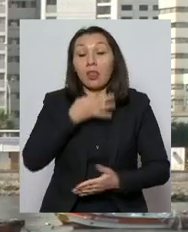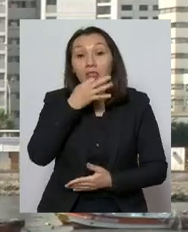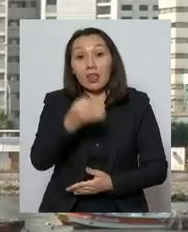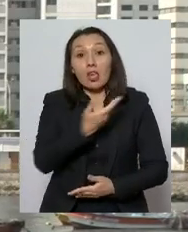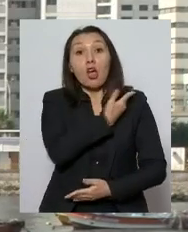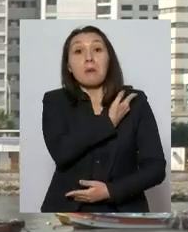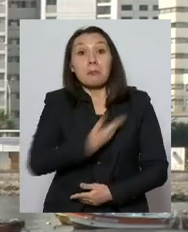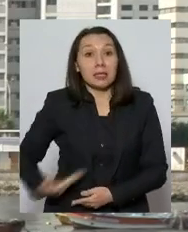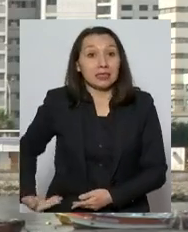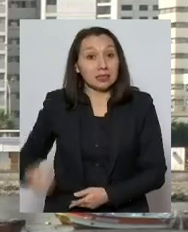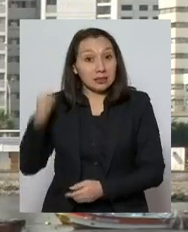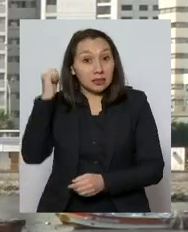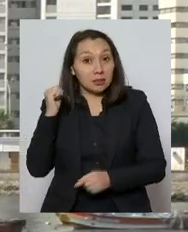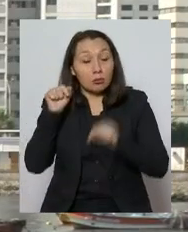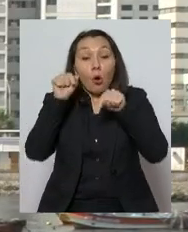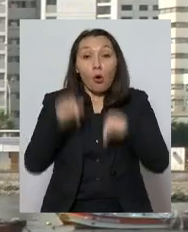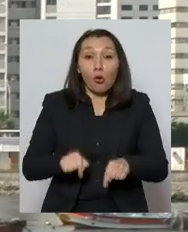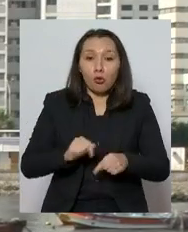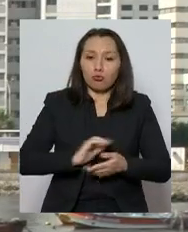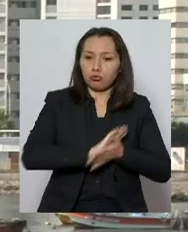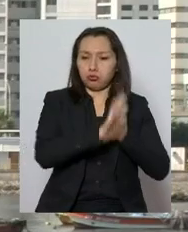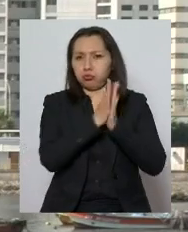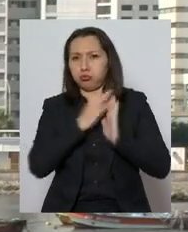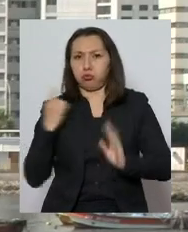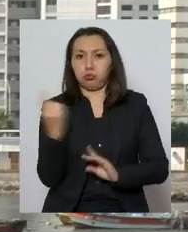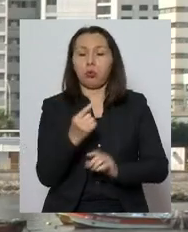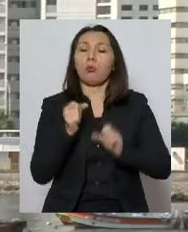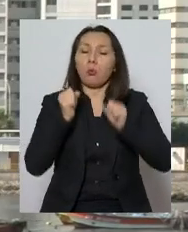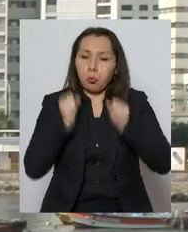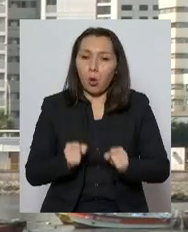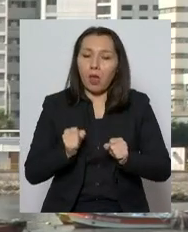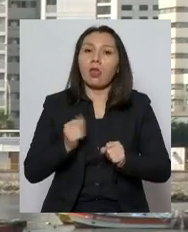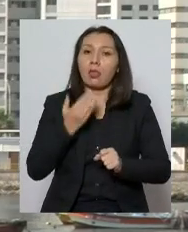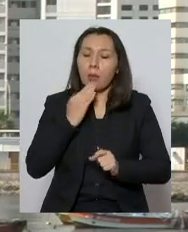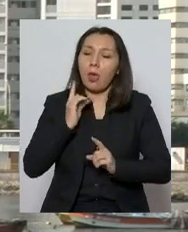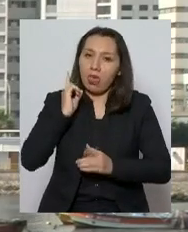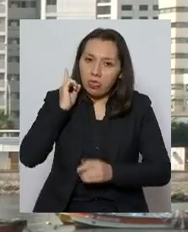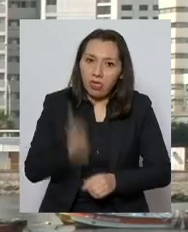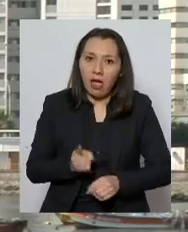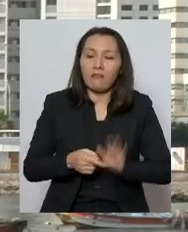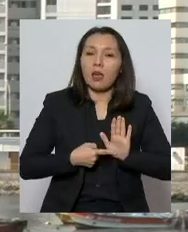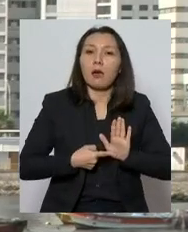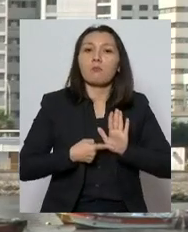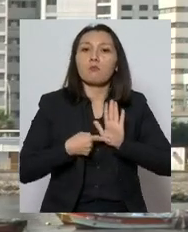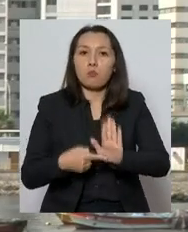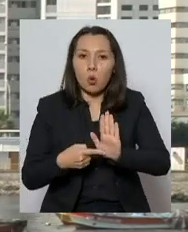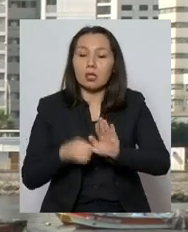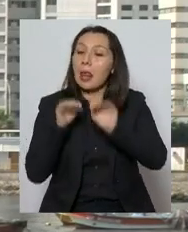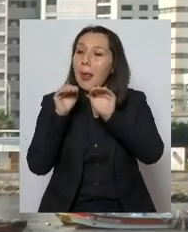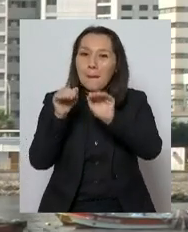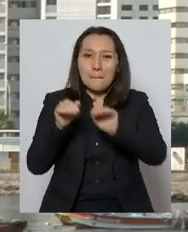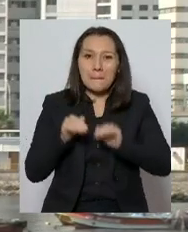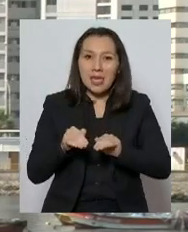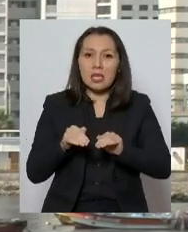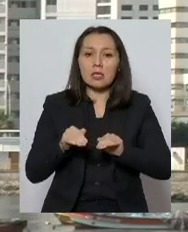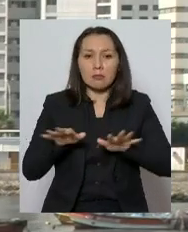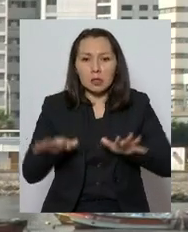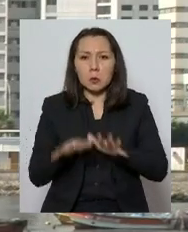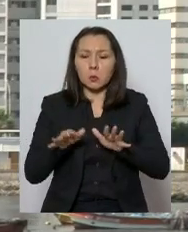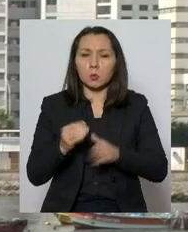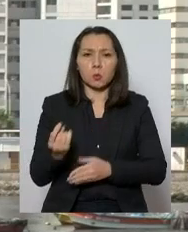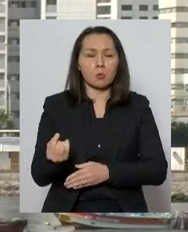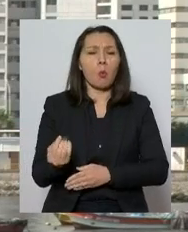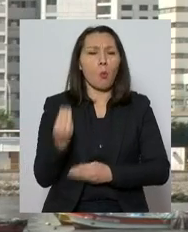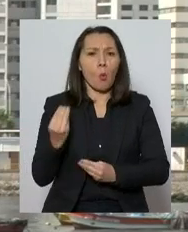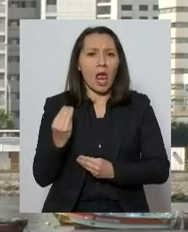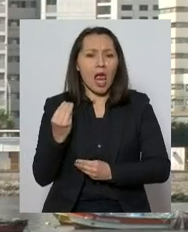presidente, hoy todos podemos y debemos mostrar las mismas virtudes de